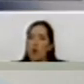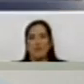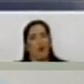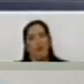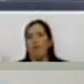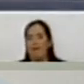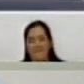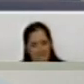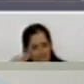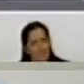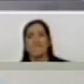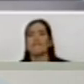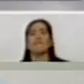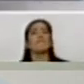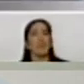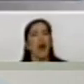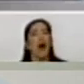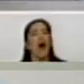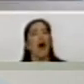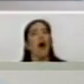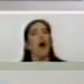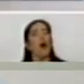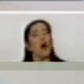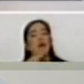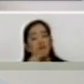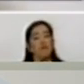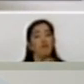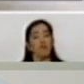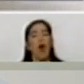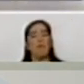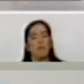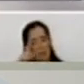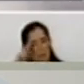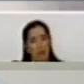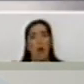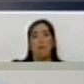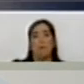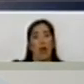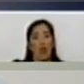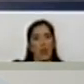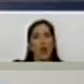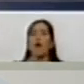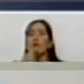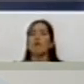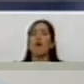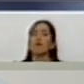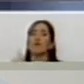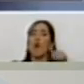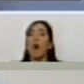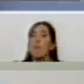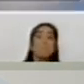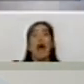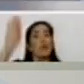algo de que nos da muchísimo poder relativo en esto, que es la reestructuración por mayoría. Si una mayoría resuelve algo, no puede